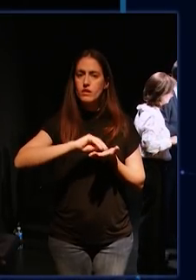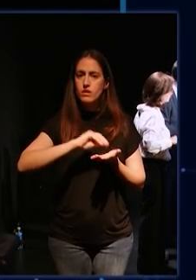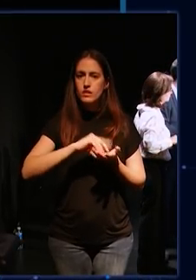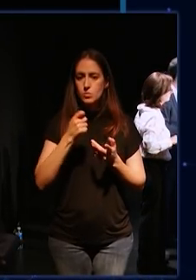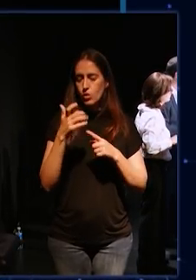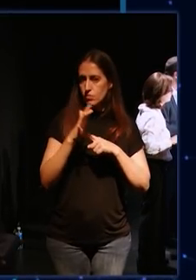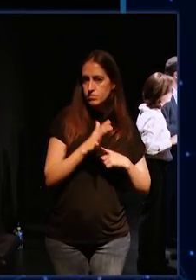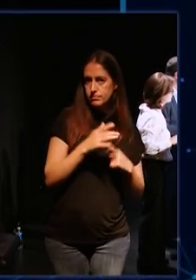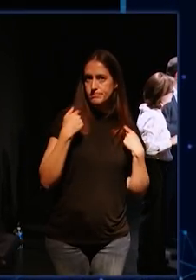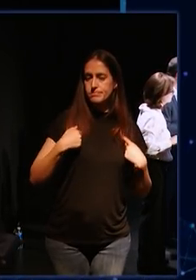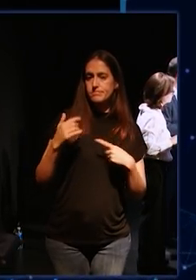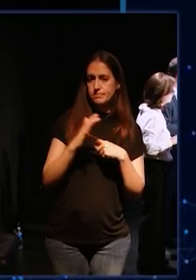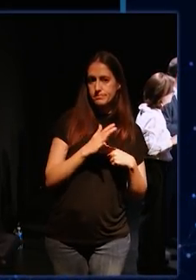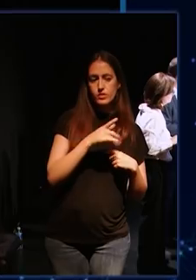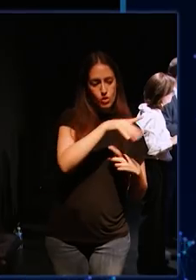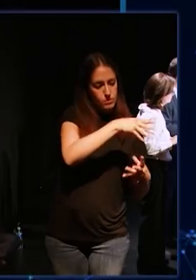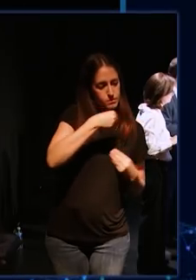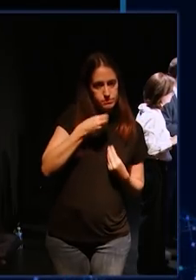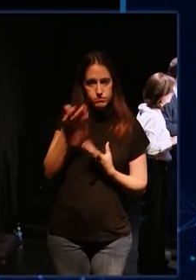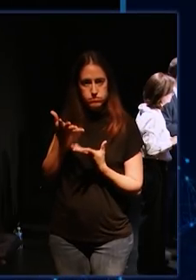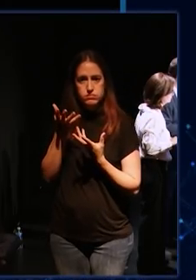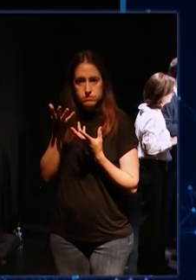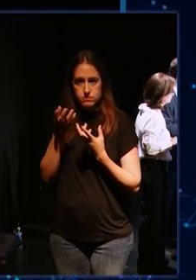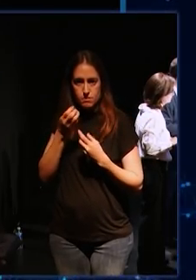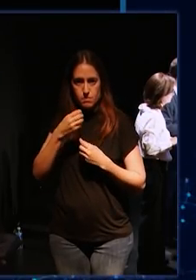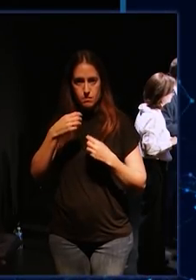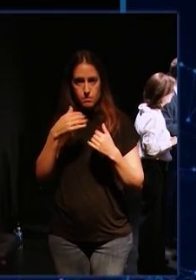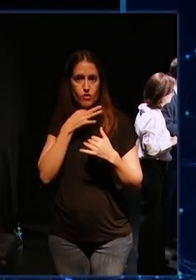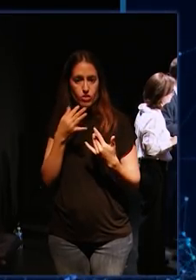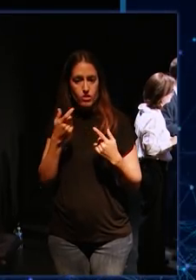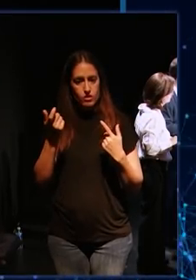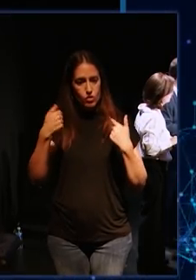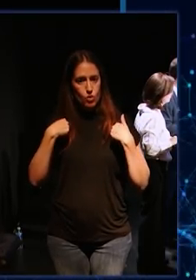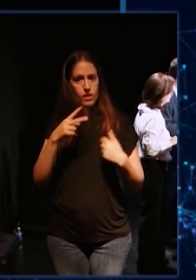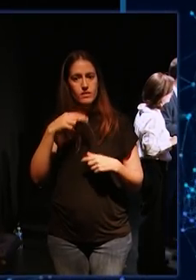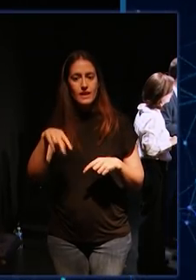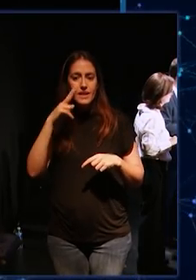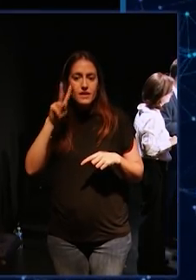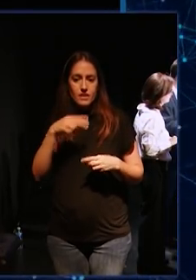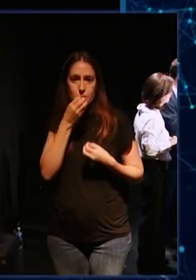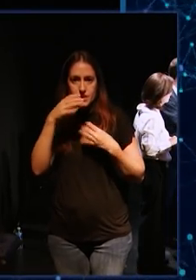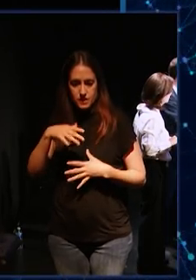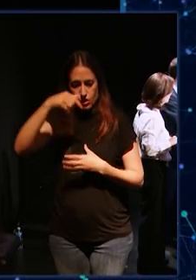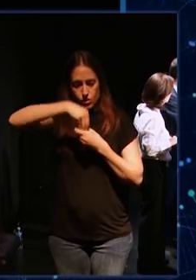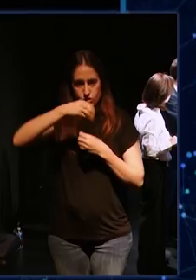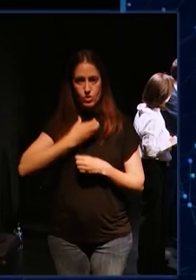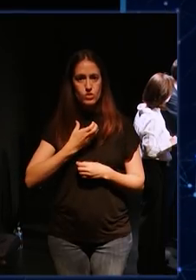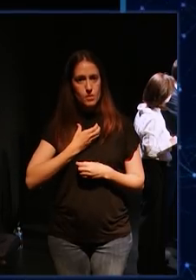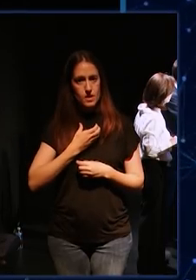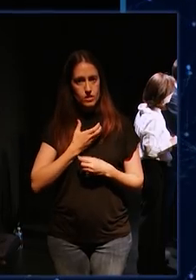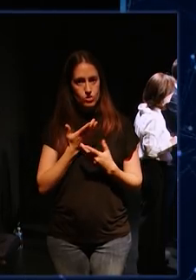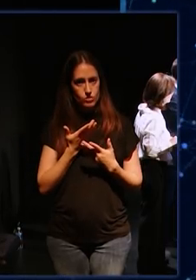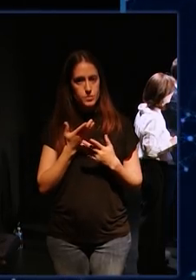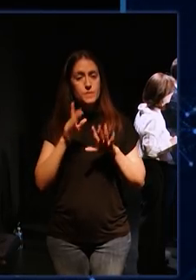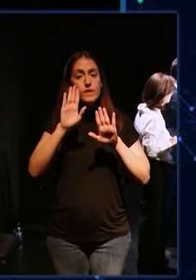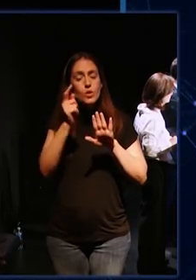de lado. Para nosotros es una gran responsabilidad que se sientan representados en el ayuntamiento. Muchas gracias. Y